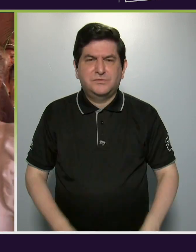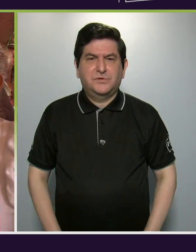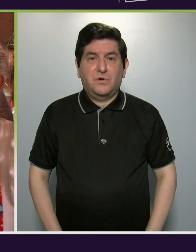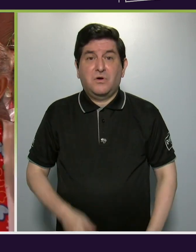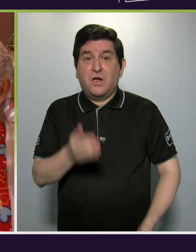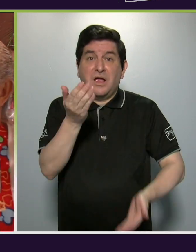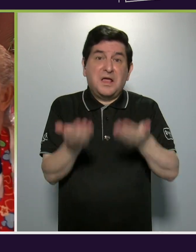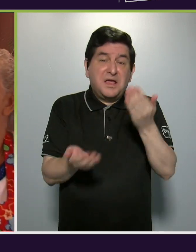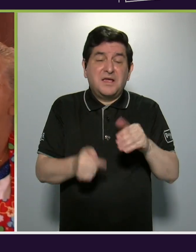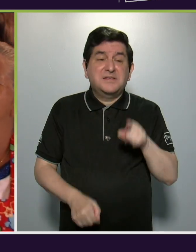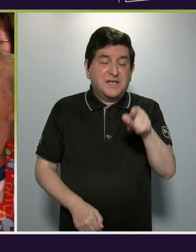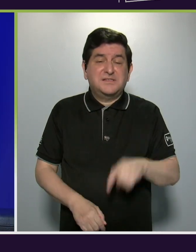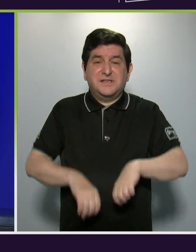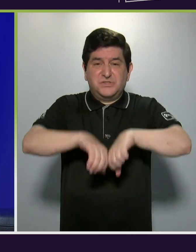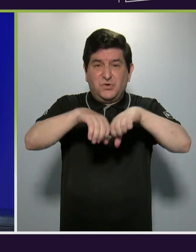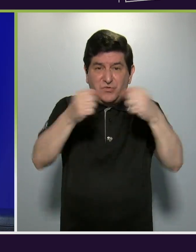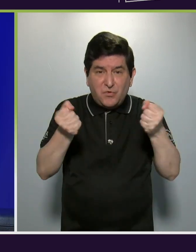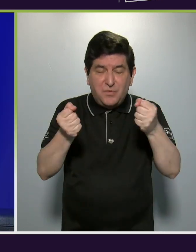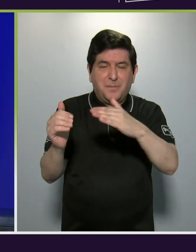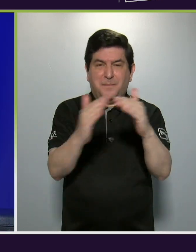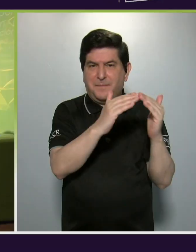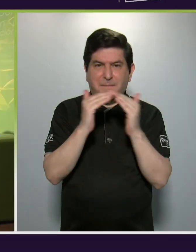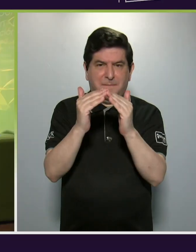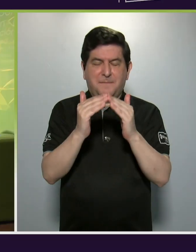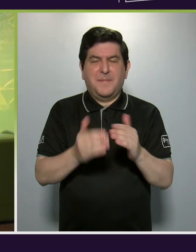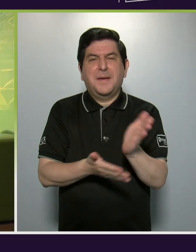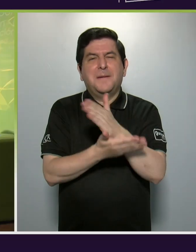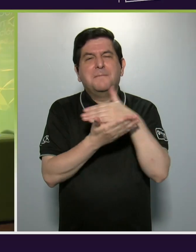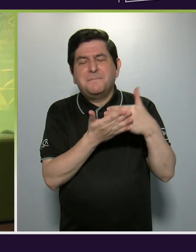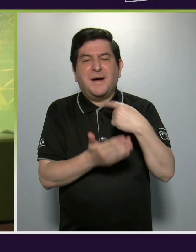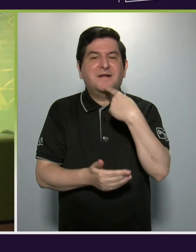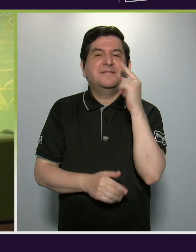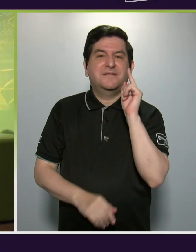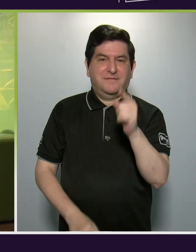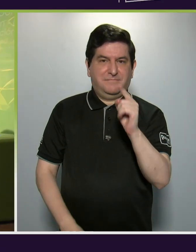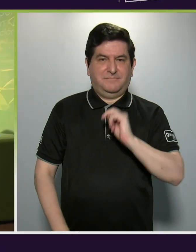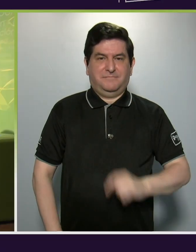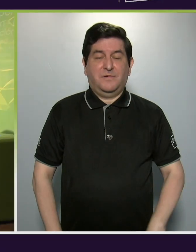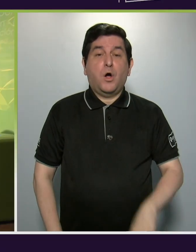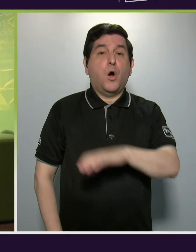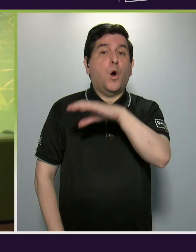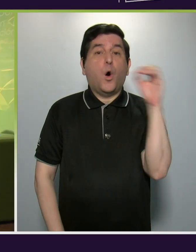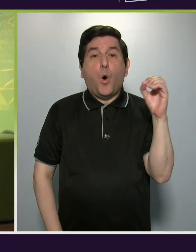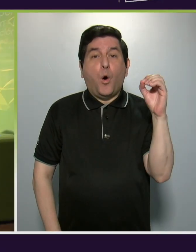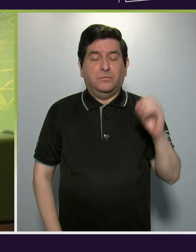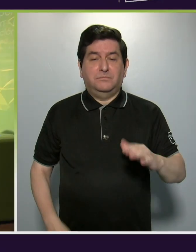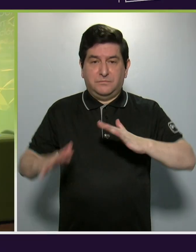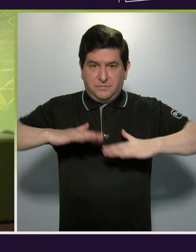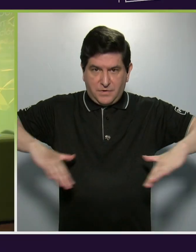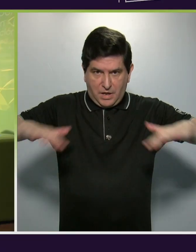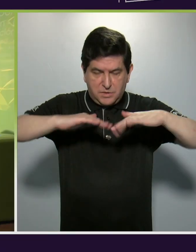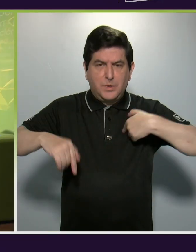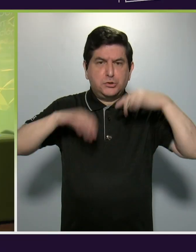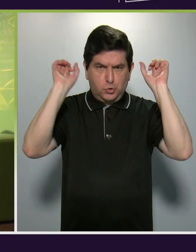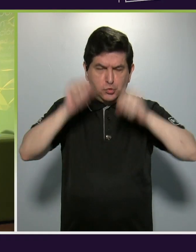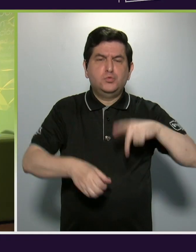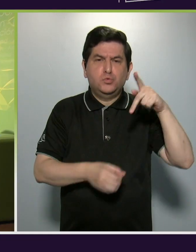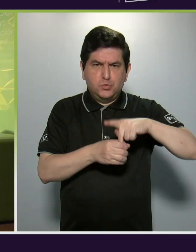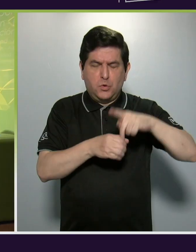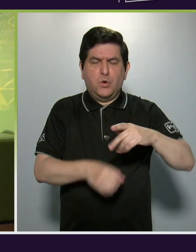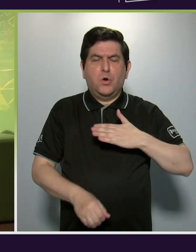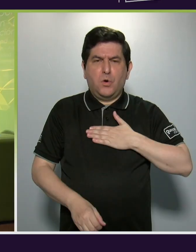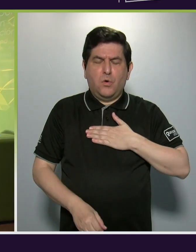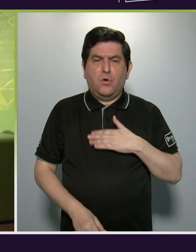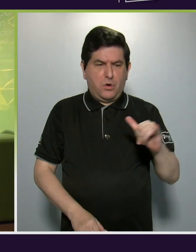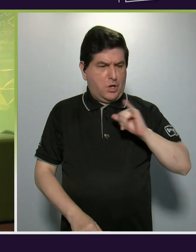eso segmenta a las poblaciones, claro, que era también un poco lo que usted mencionaba, o tener esos espacios donde yo puedo participar con mis pares,